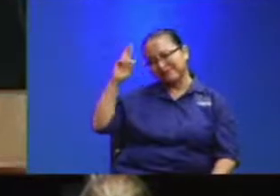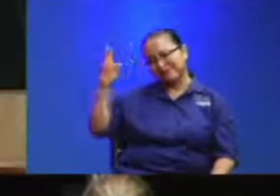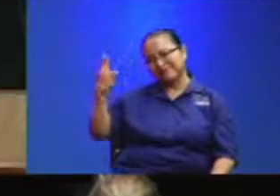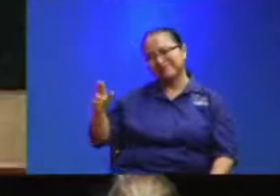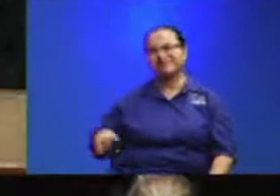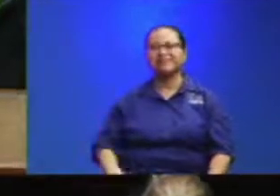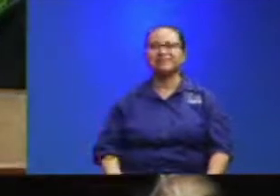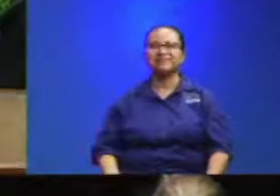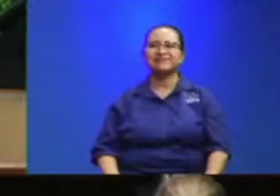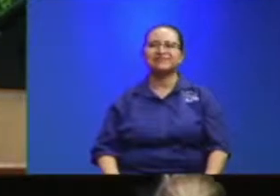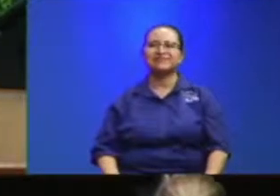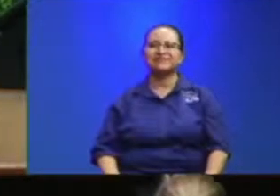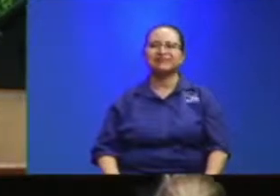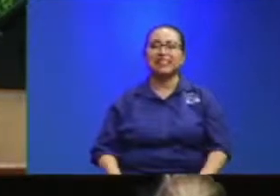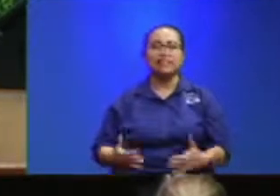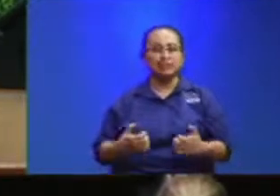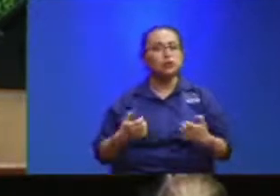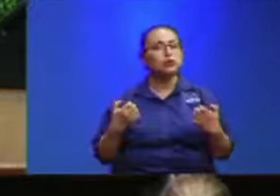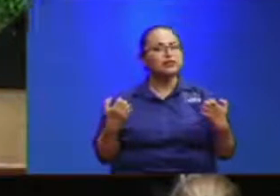entonces